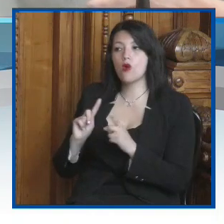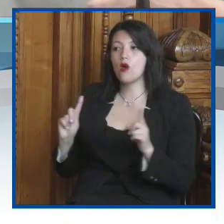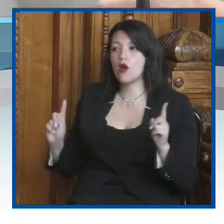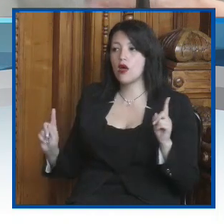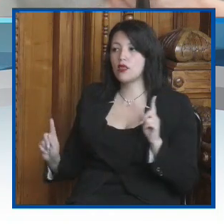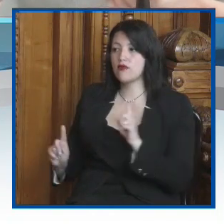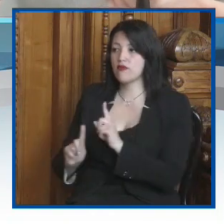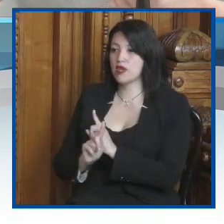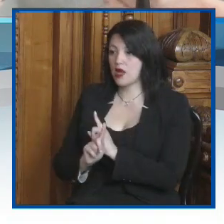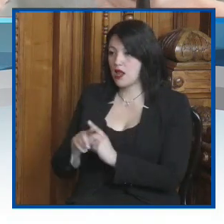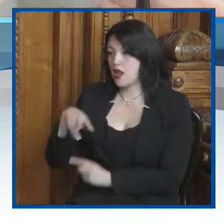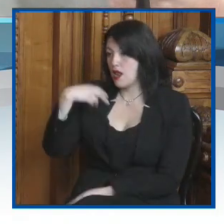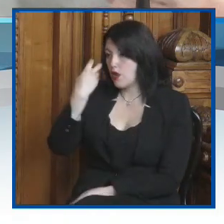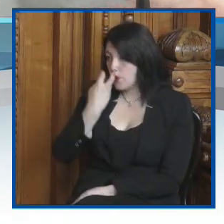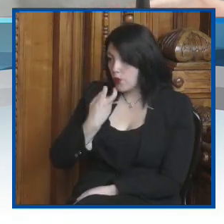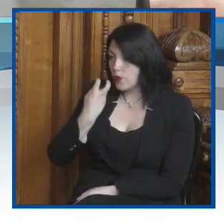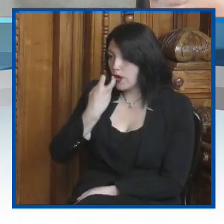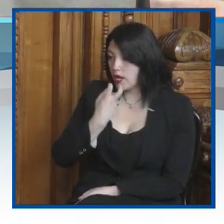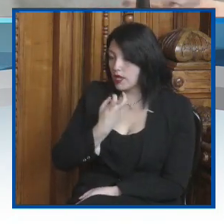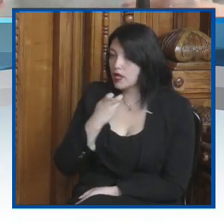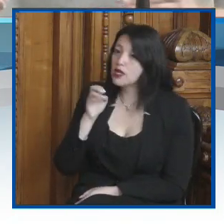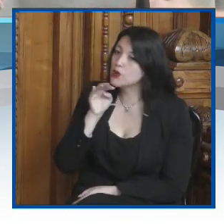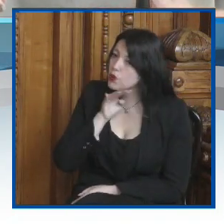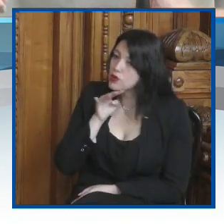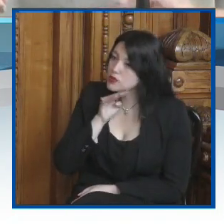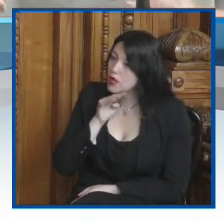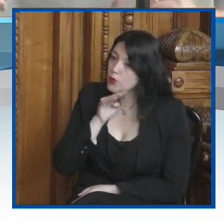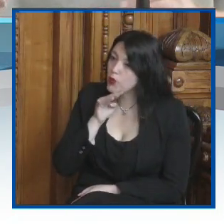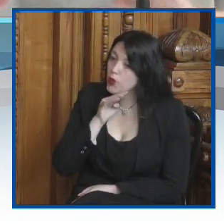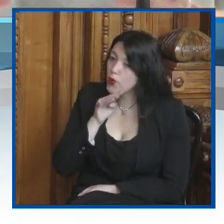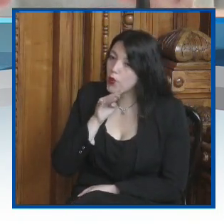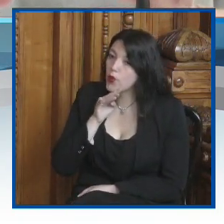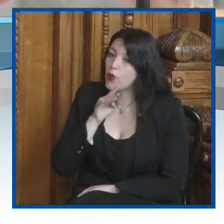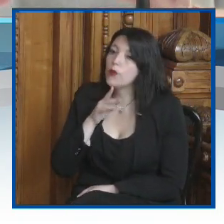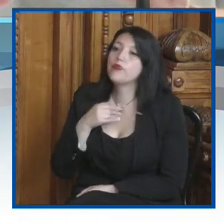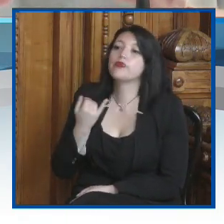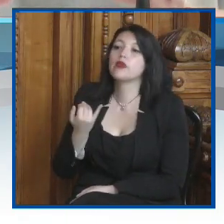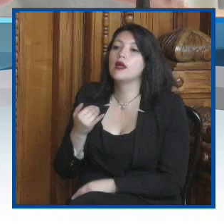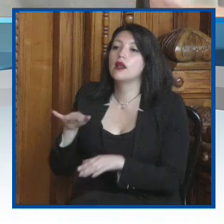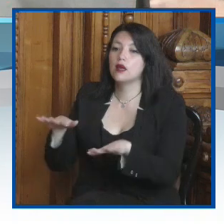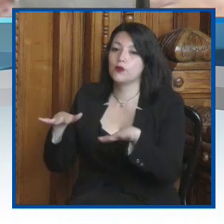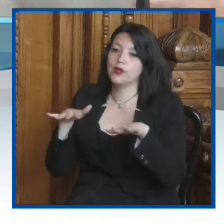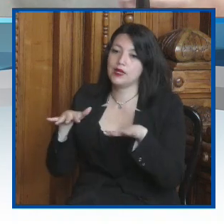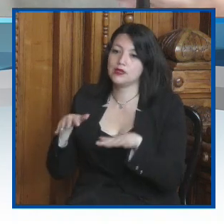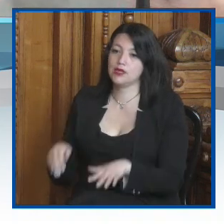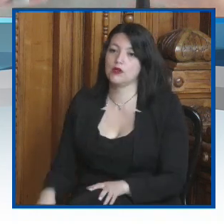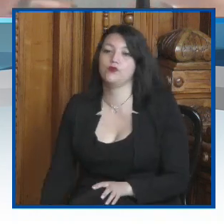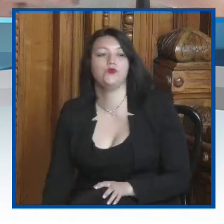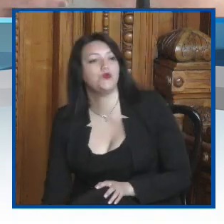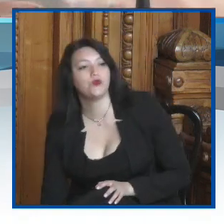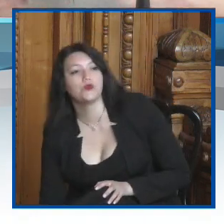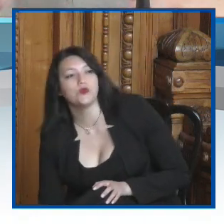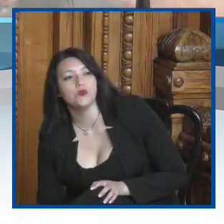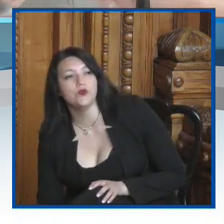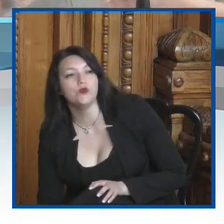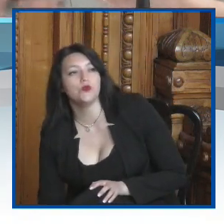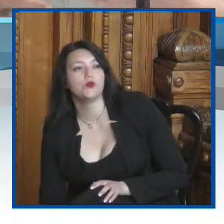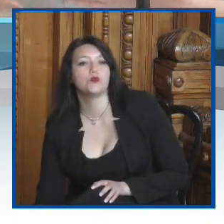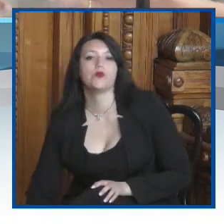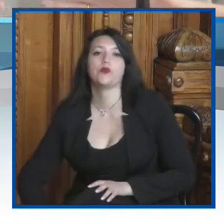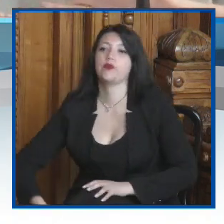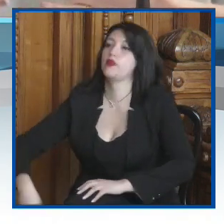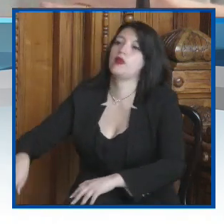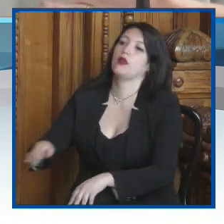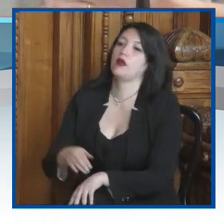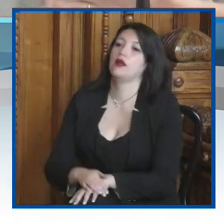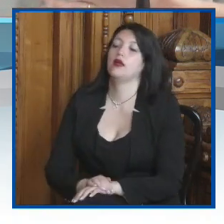efectivamente el lenguaje que utilizaba en las audiencias. Si bien en algunas cuestiones les debo confesar